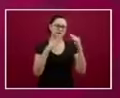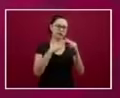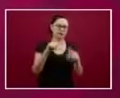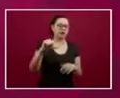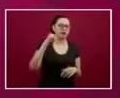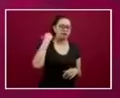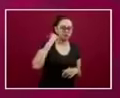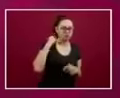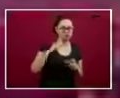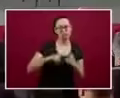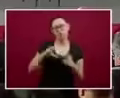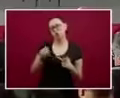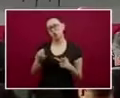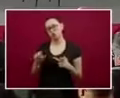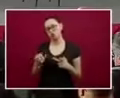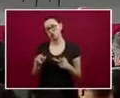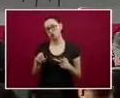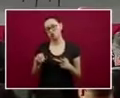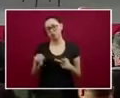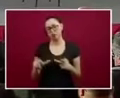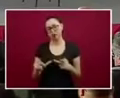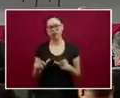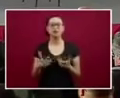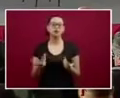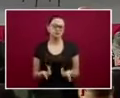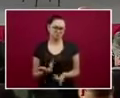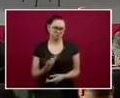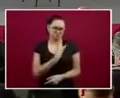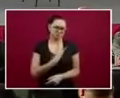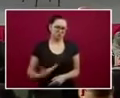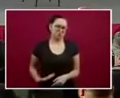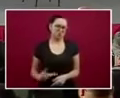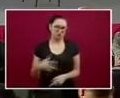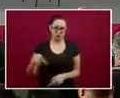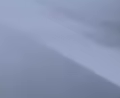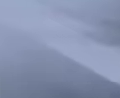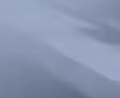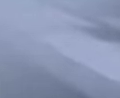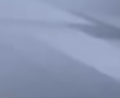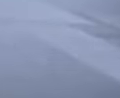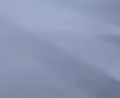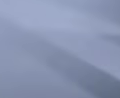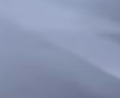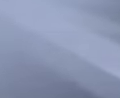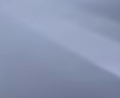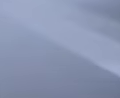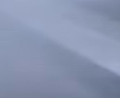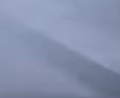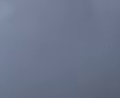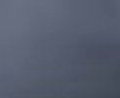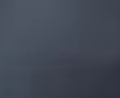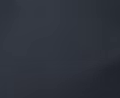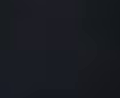vida, dar la mano a quien ha vivido este delito. Rosy, te agradezco mucho nuevamente que nos tomaras la llamada.